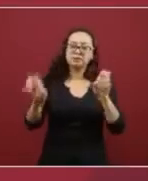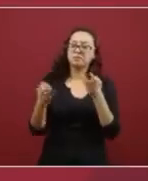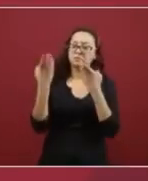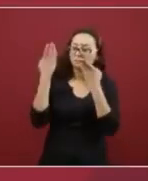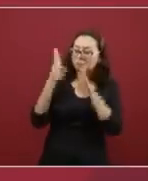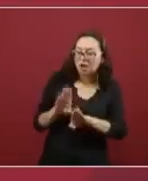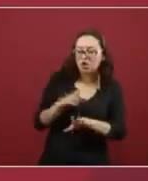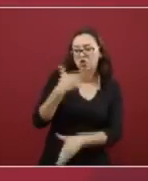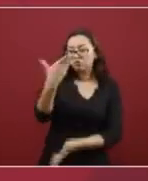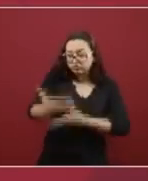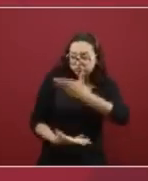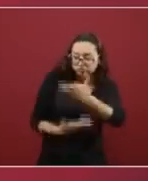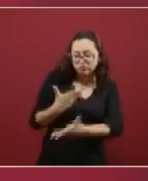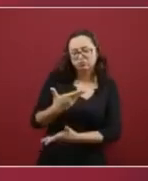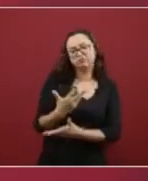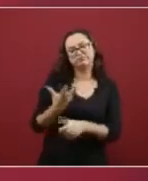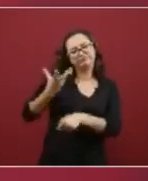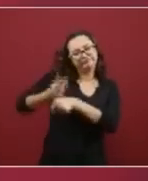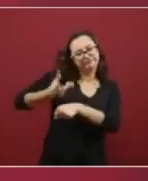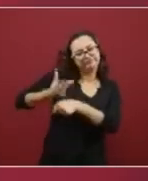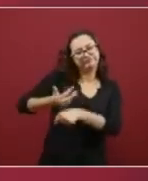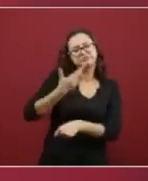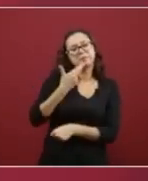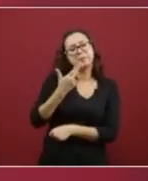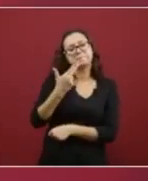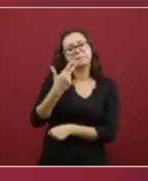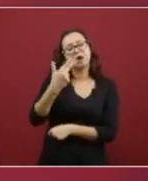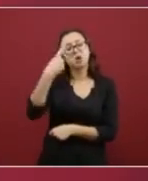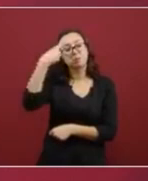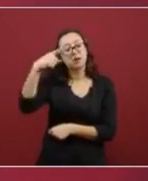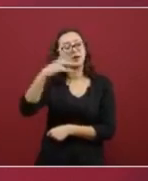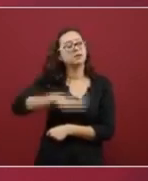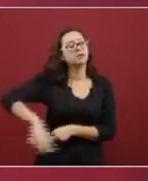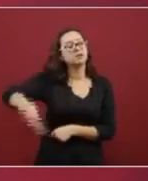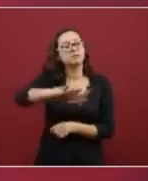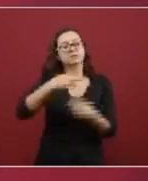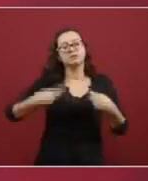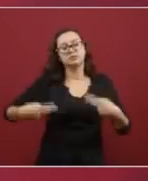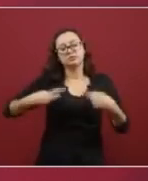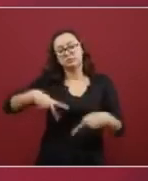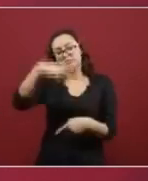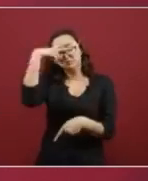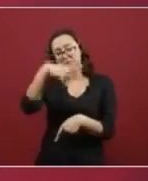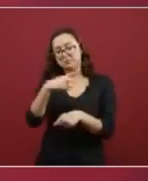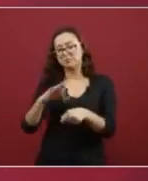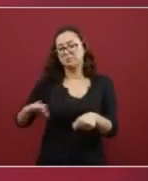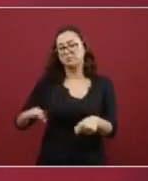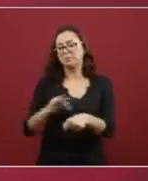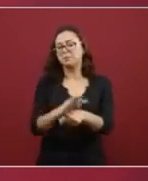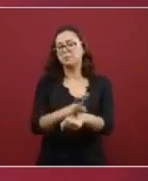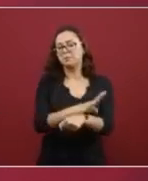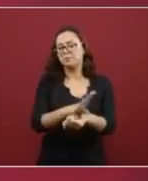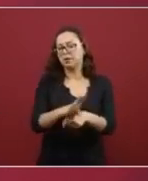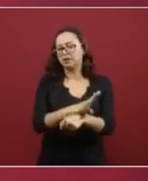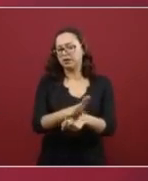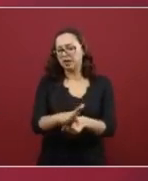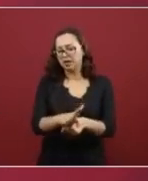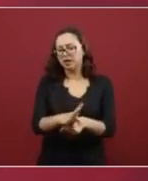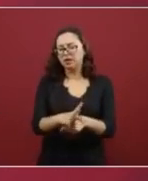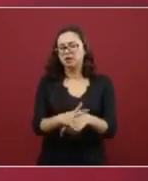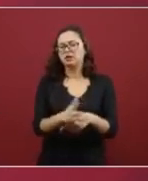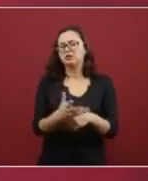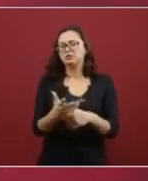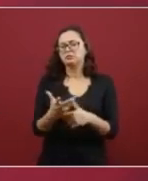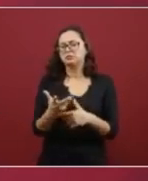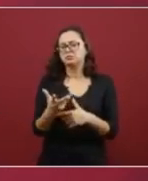en beneficio de los mexicanos, para que podamos lograr, con